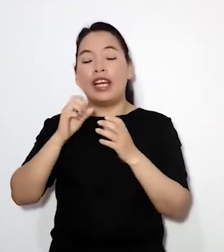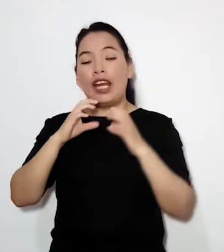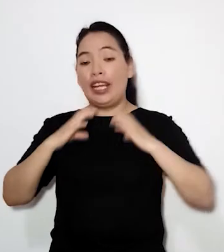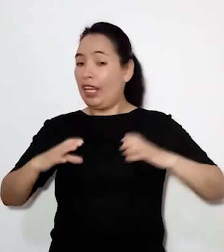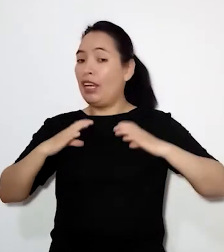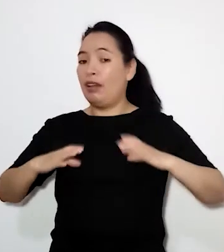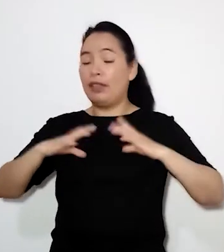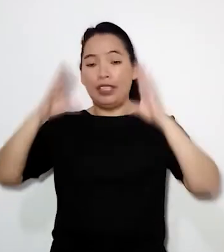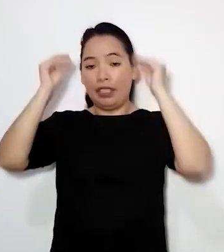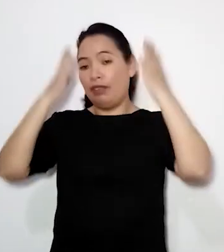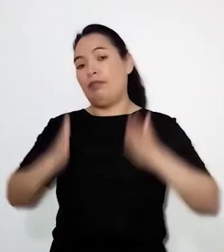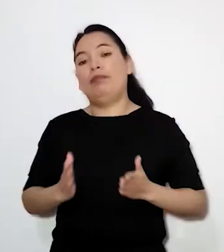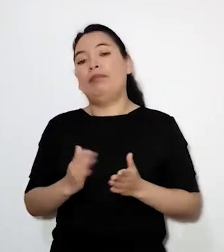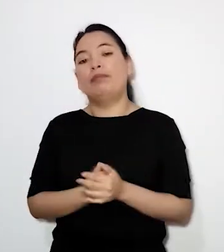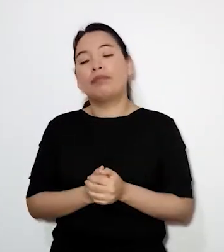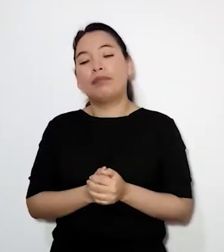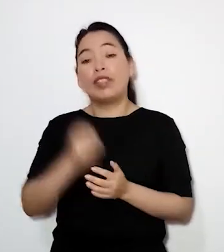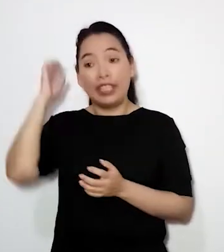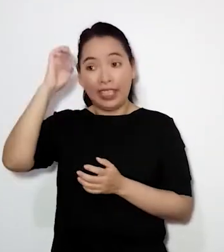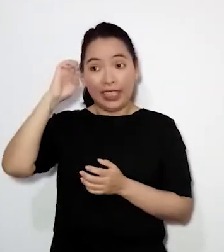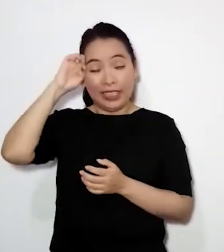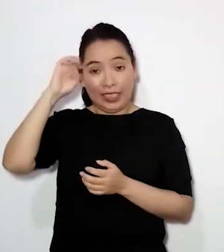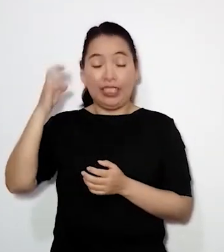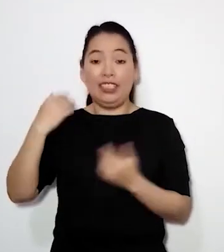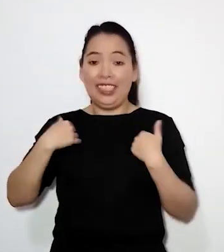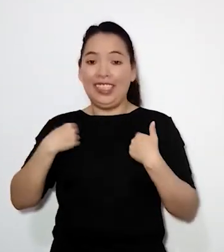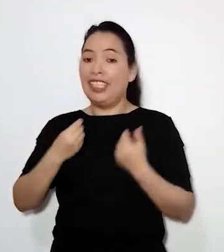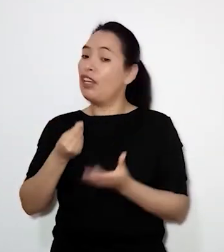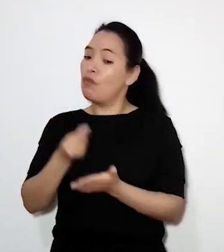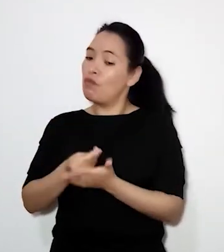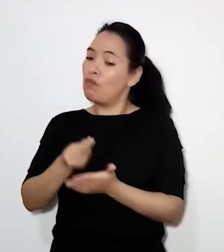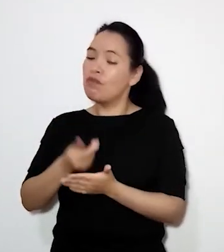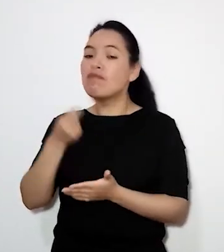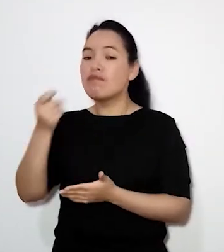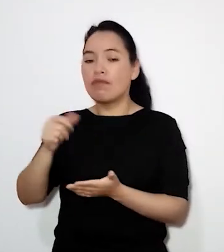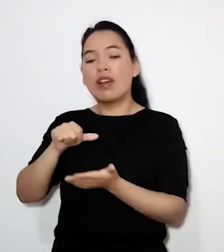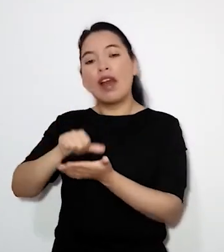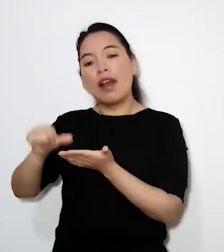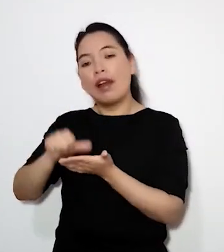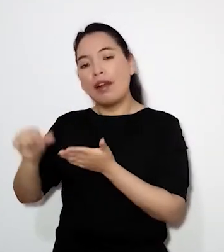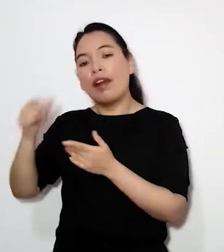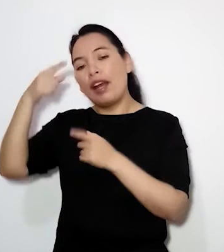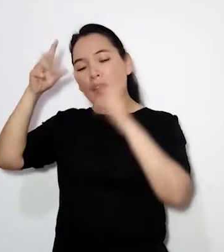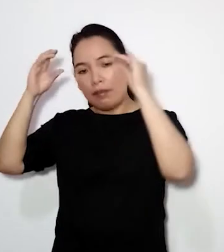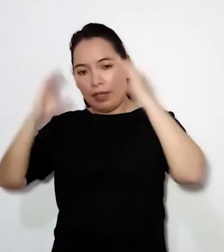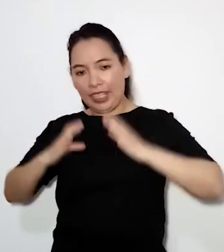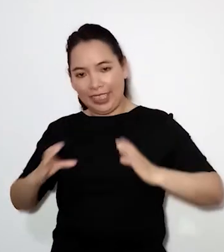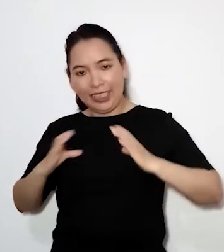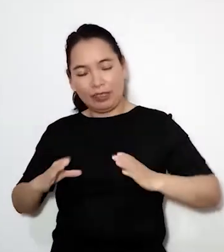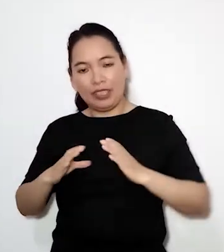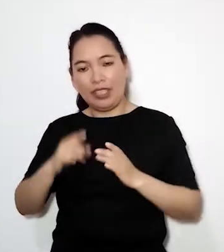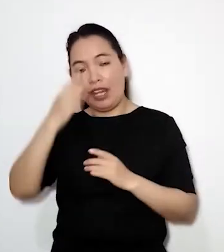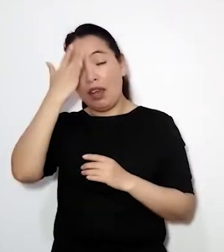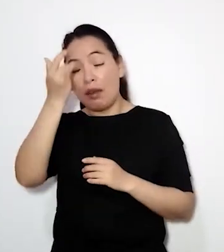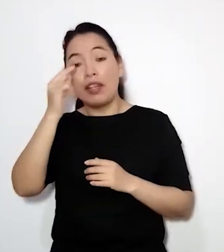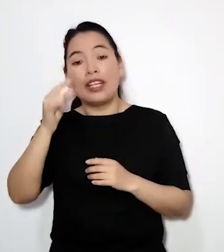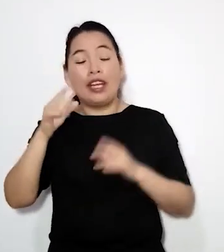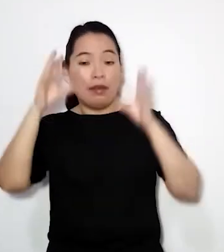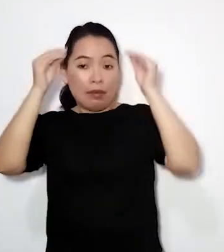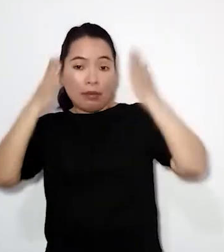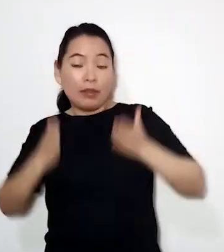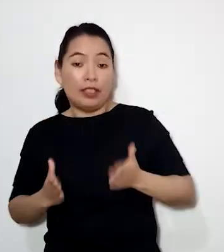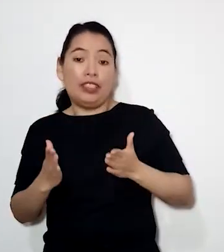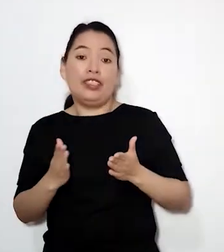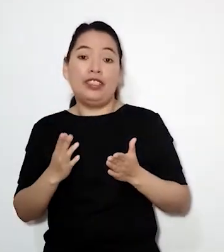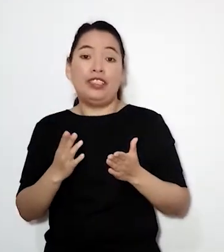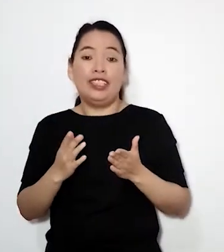próximos años tendrán que invertir mucho en esto, y lo desafiante es que para los y las docentes esto implica